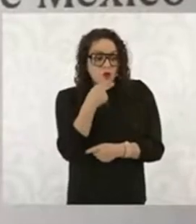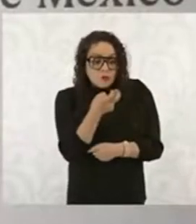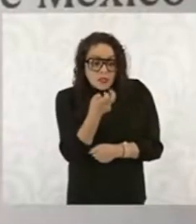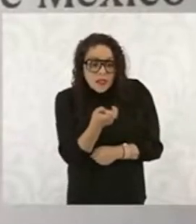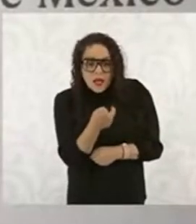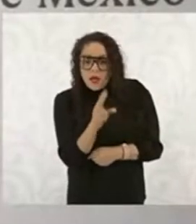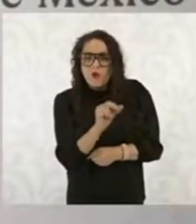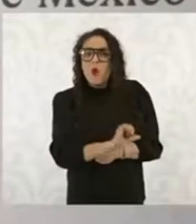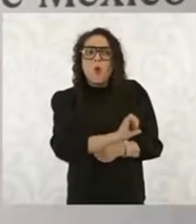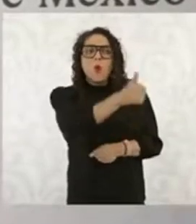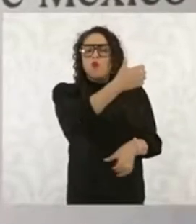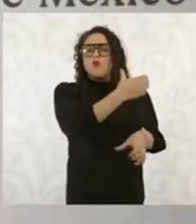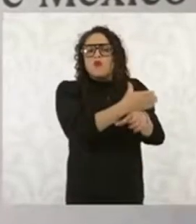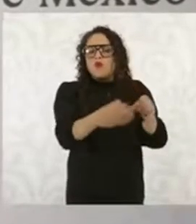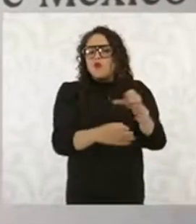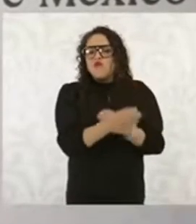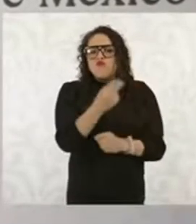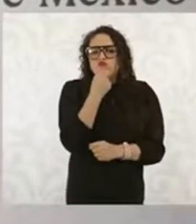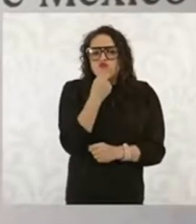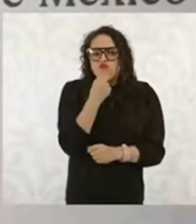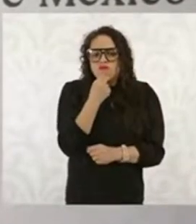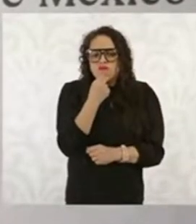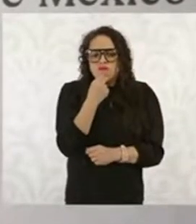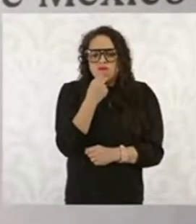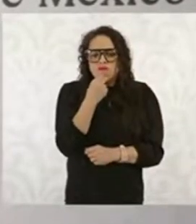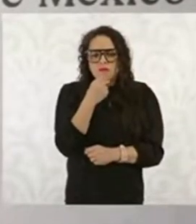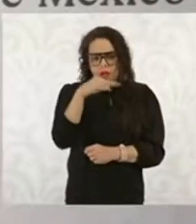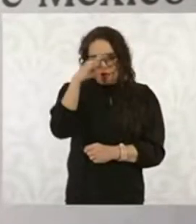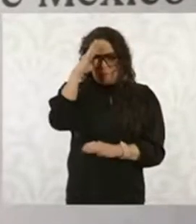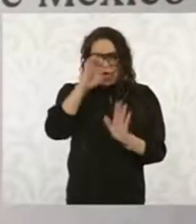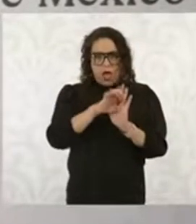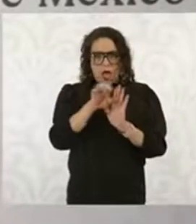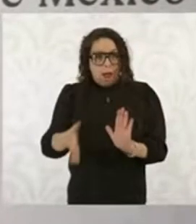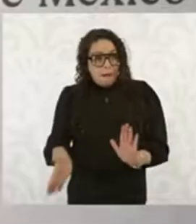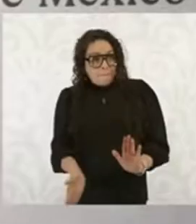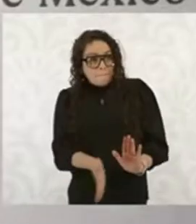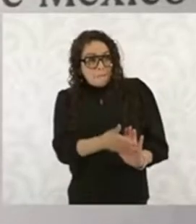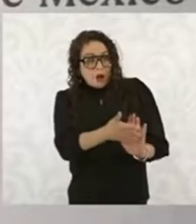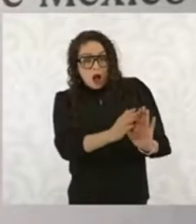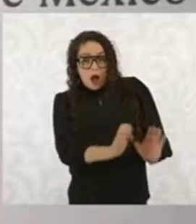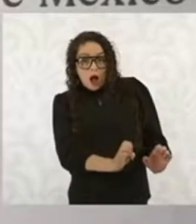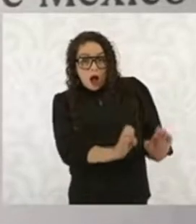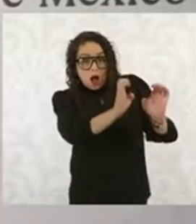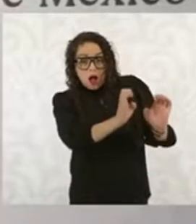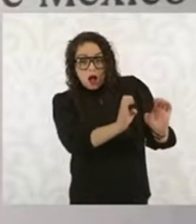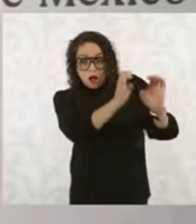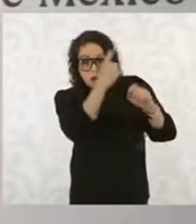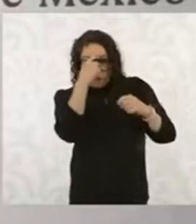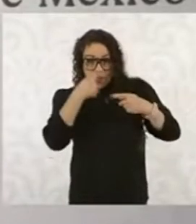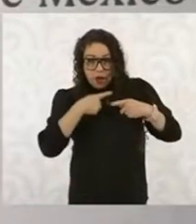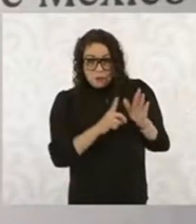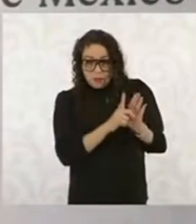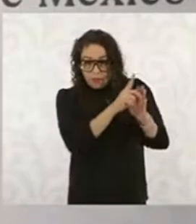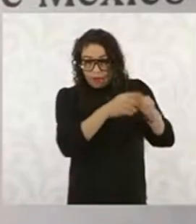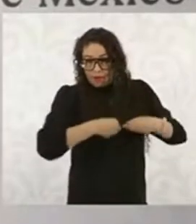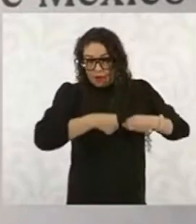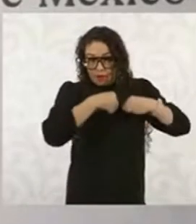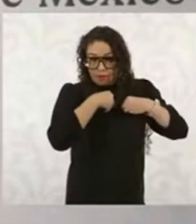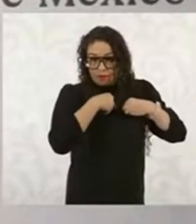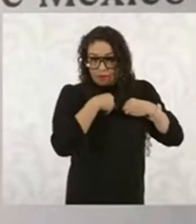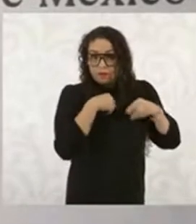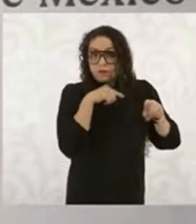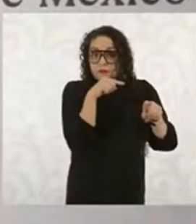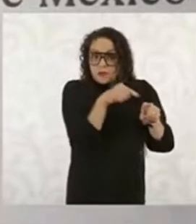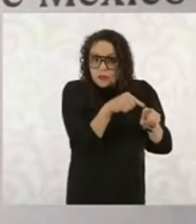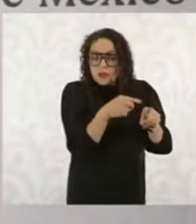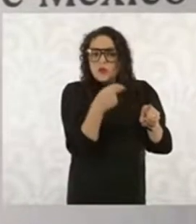desarrollo de una unidad habitacional. Y se transfirieron los